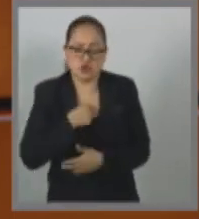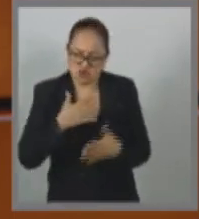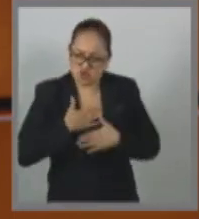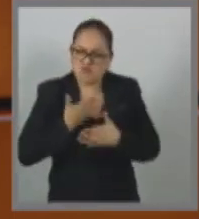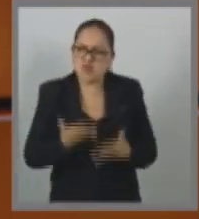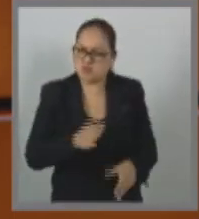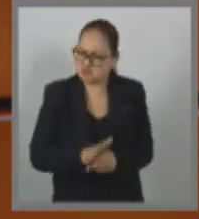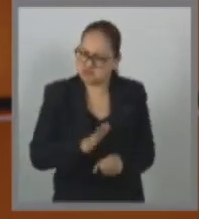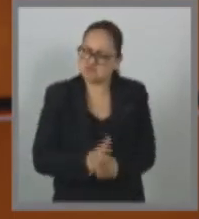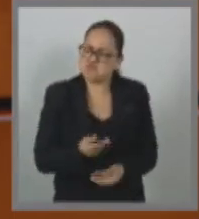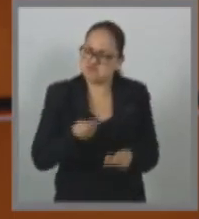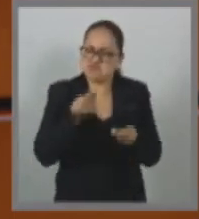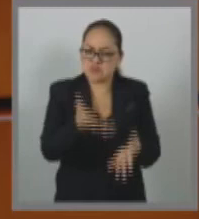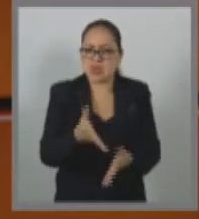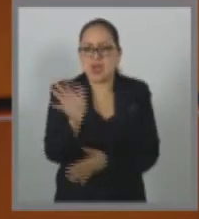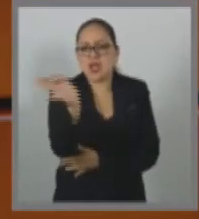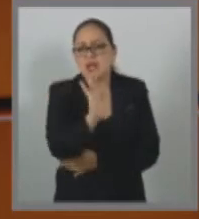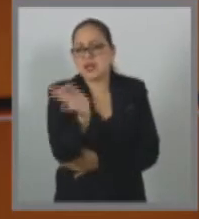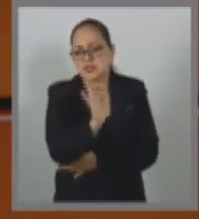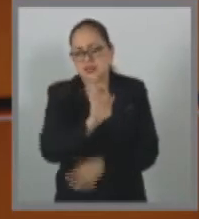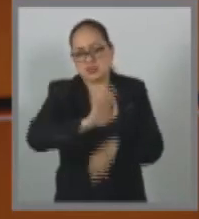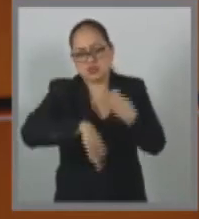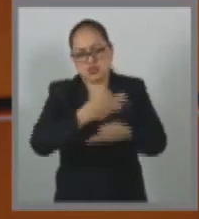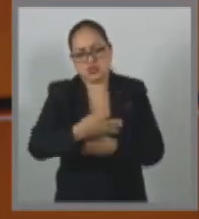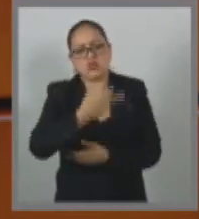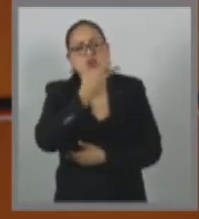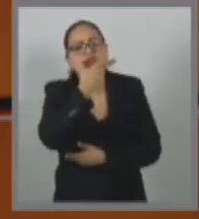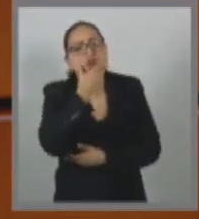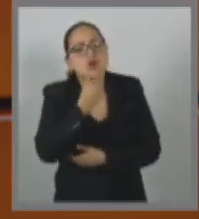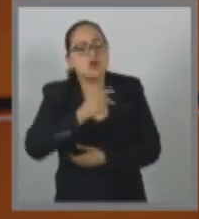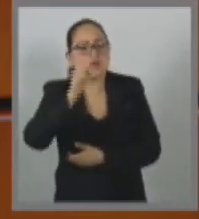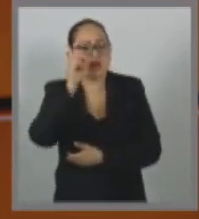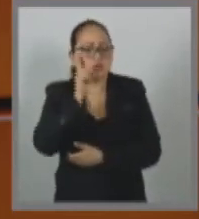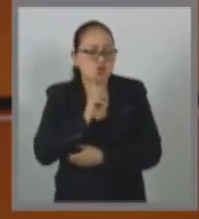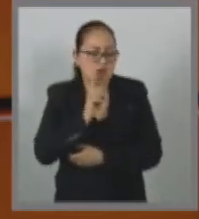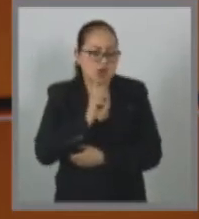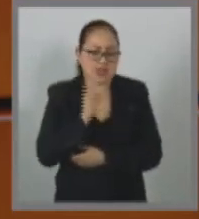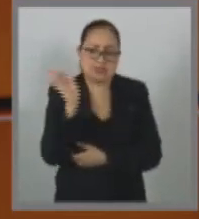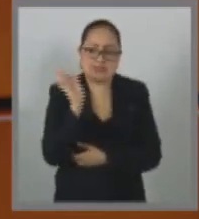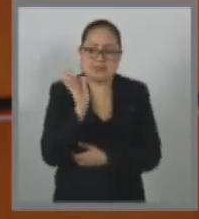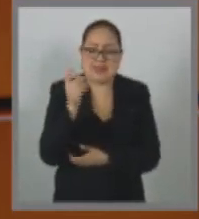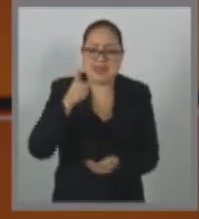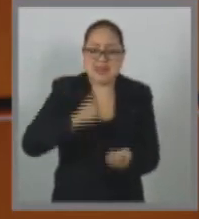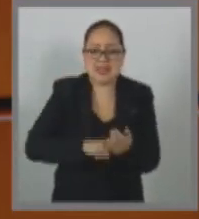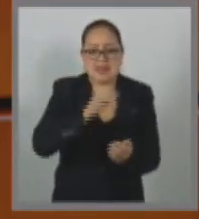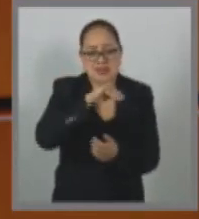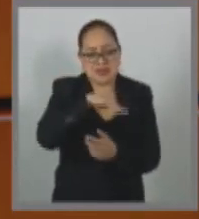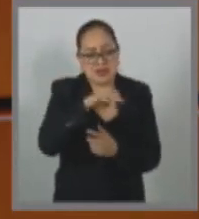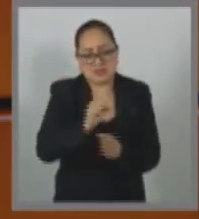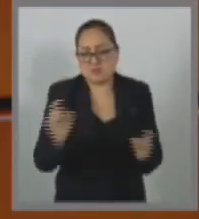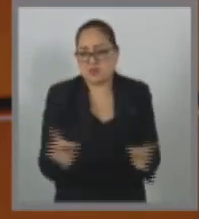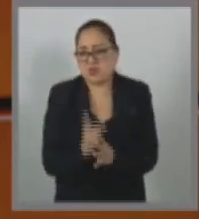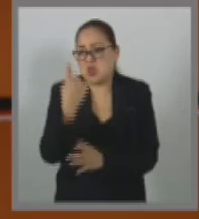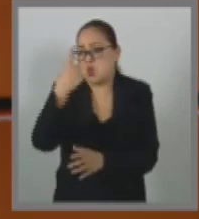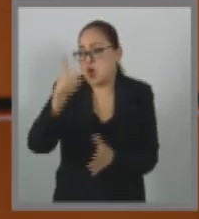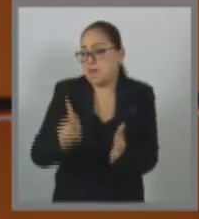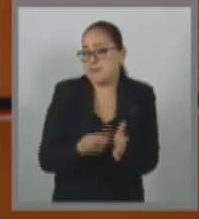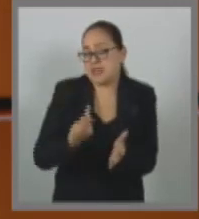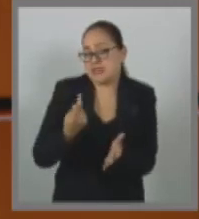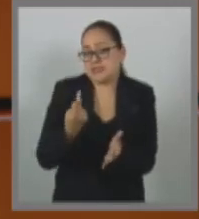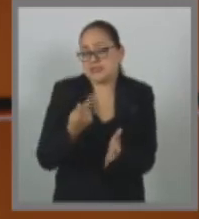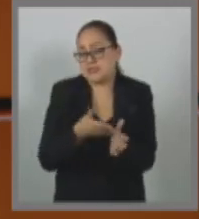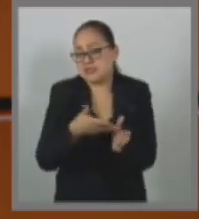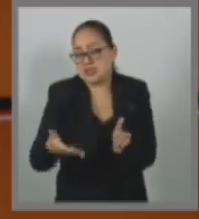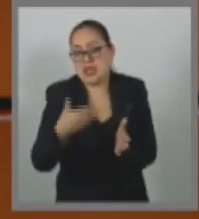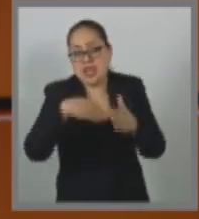confianza que muy probablemente todas y todos hemos sido atendidos alguna vez en alguna jornada